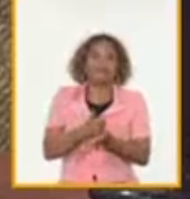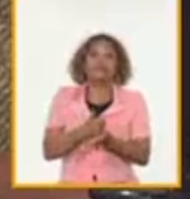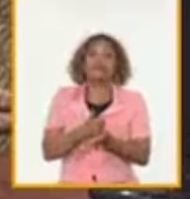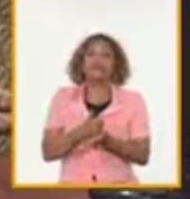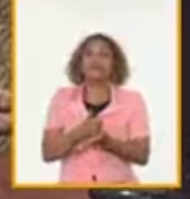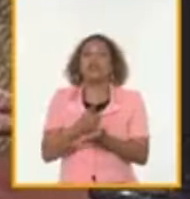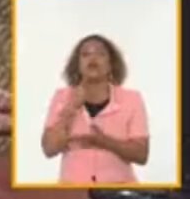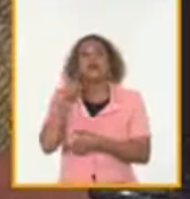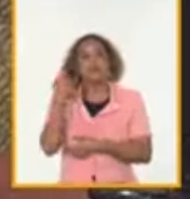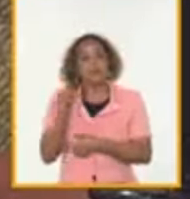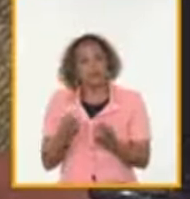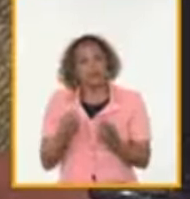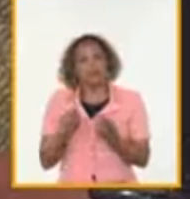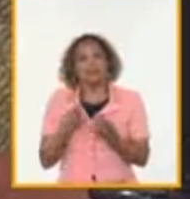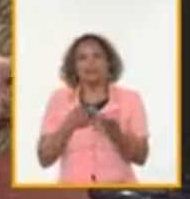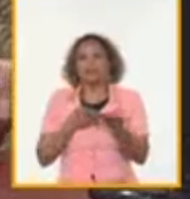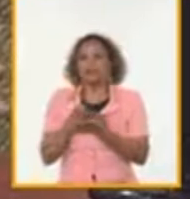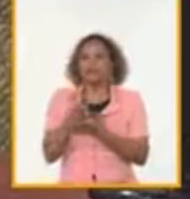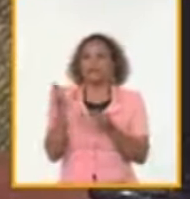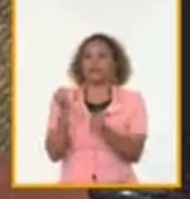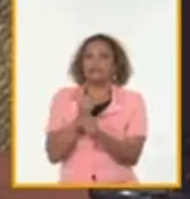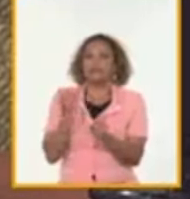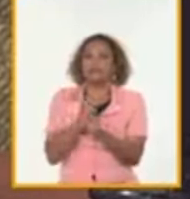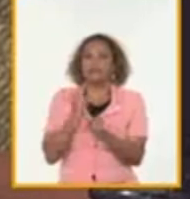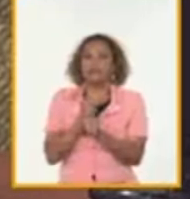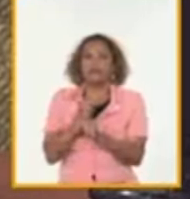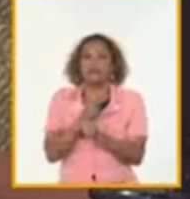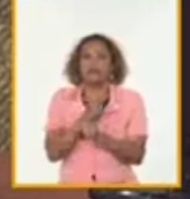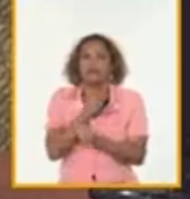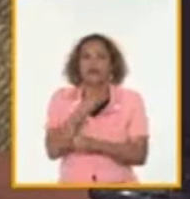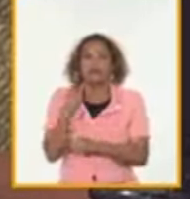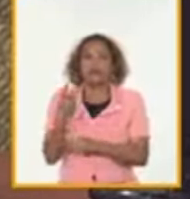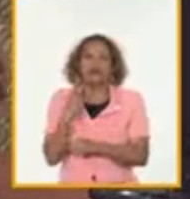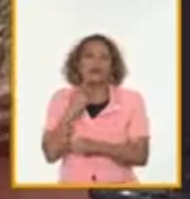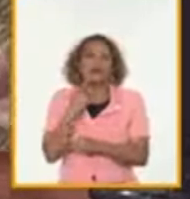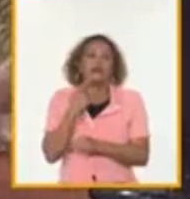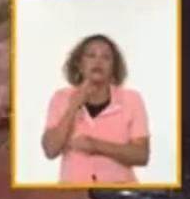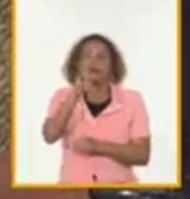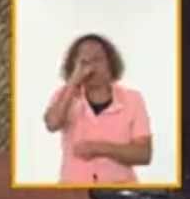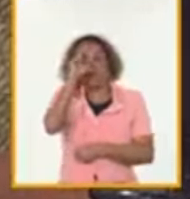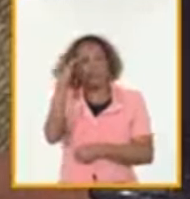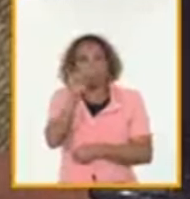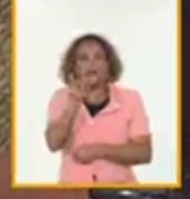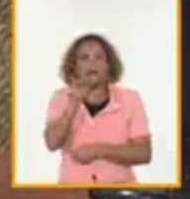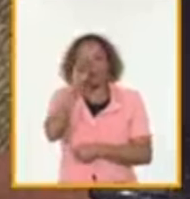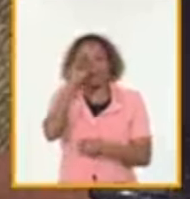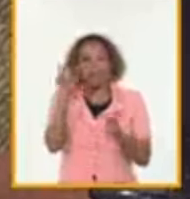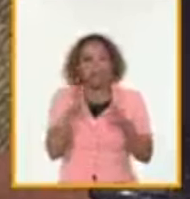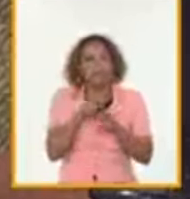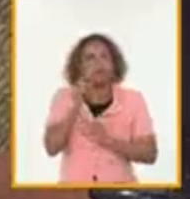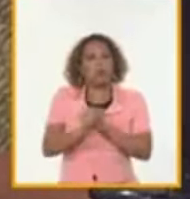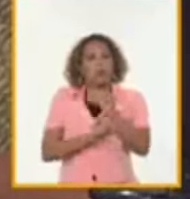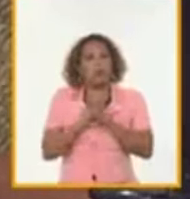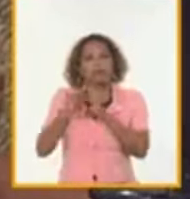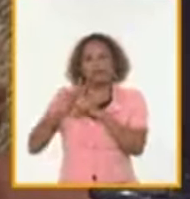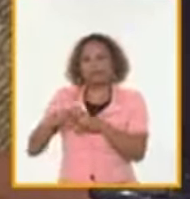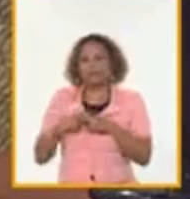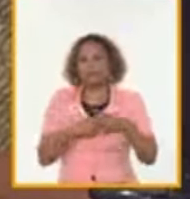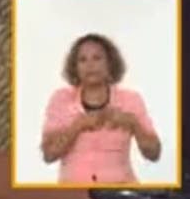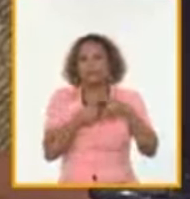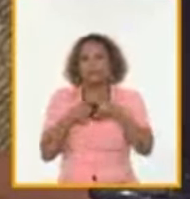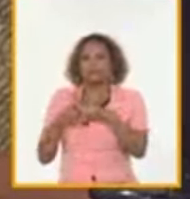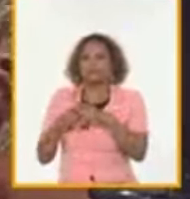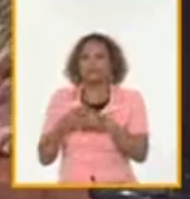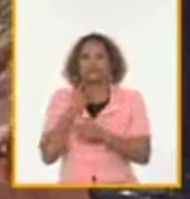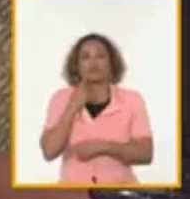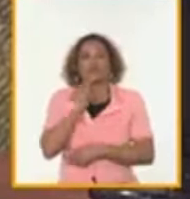no hemos logrado trabajar de manera completa cada una de estas instituciones sí se ha ido reparando y y buscando mejores